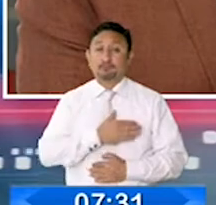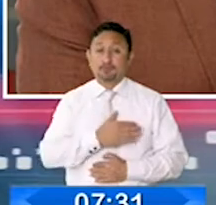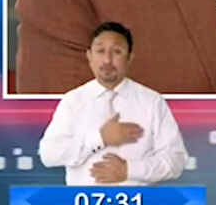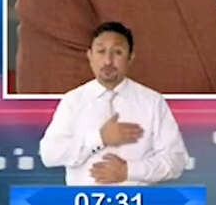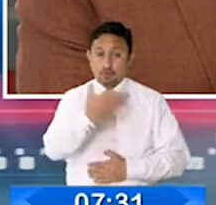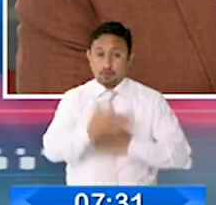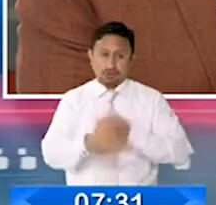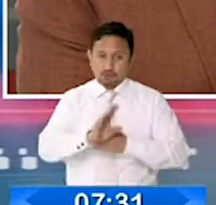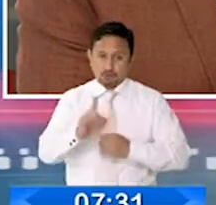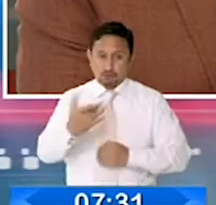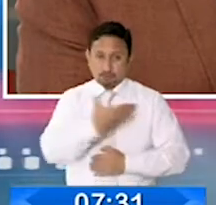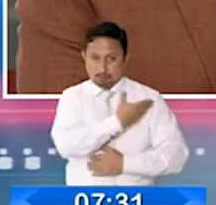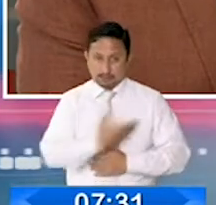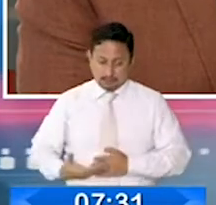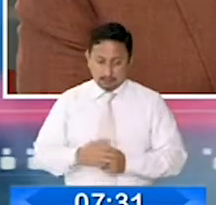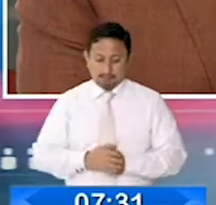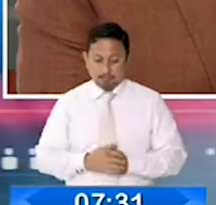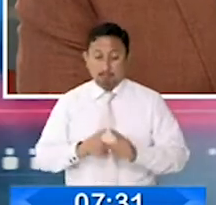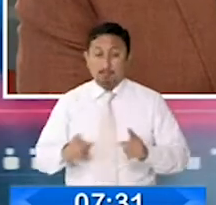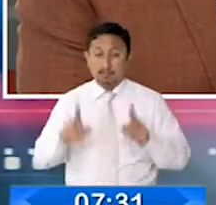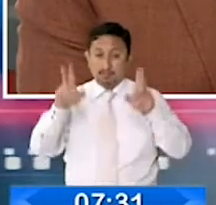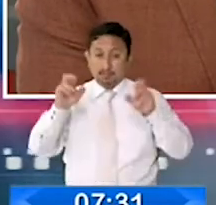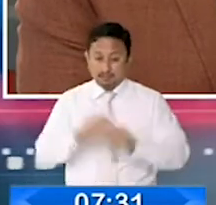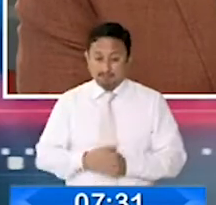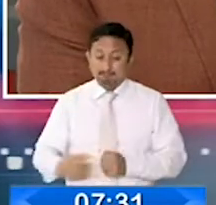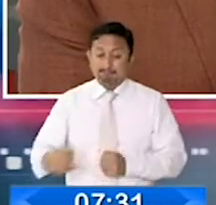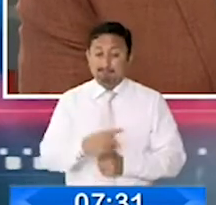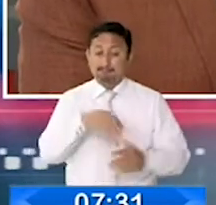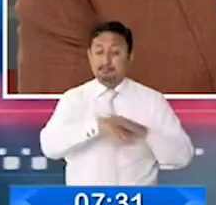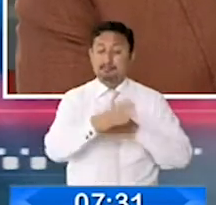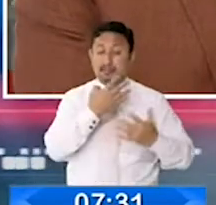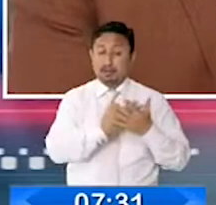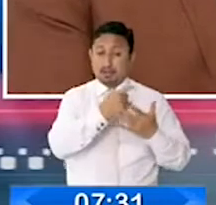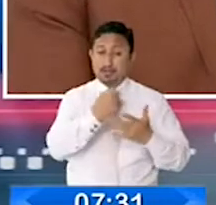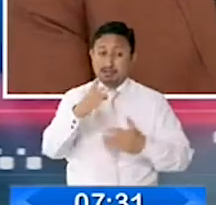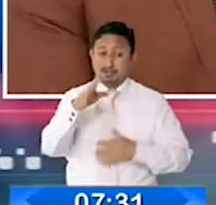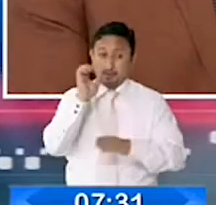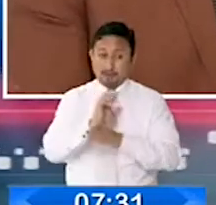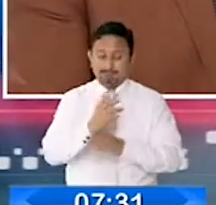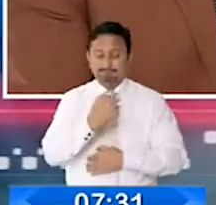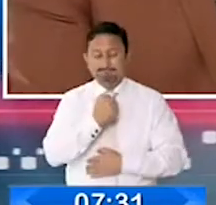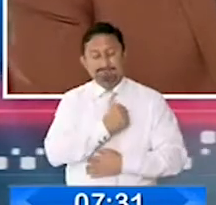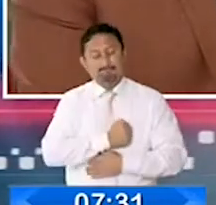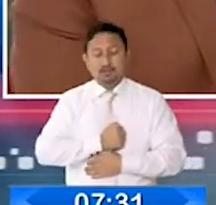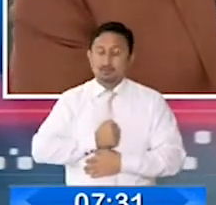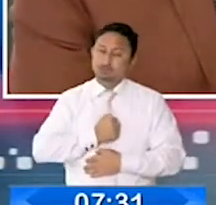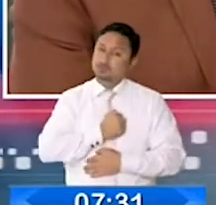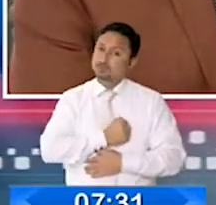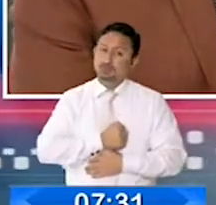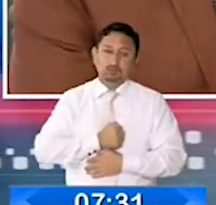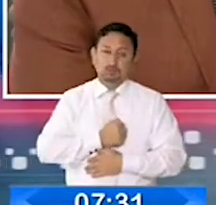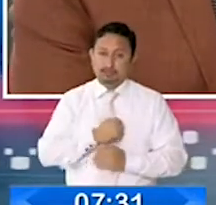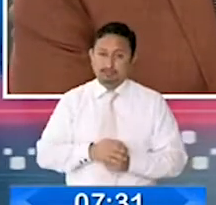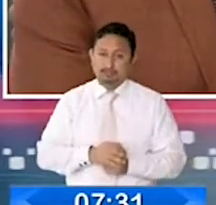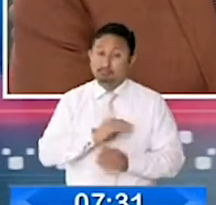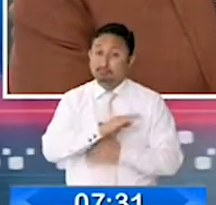Nacional, yo creo que hay que lamentar lo sucedido en el Ecuador. Es muy lamentable, y eso nos